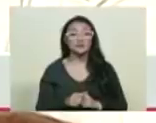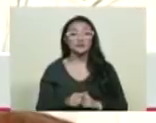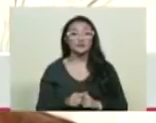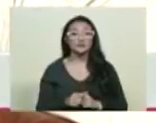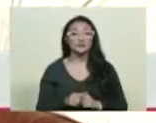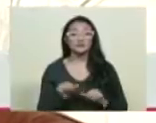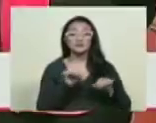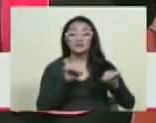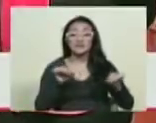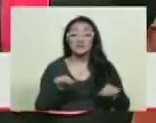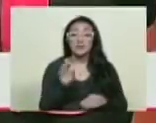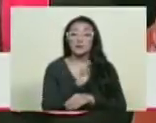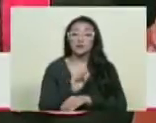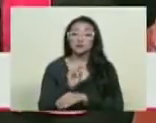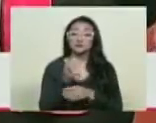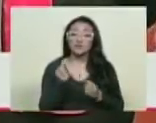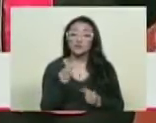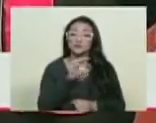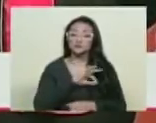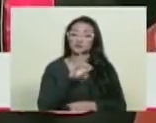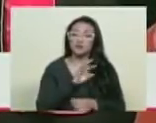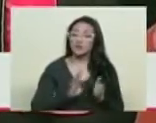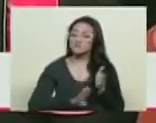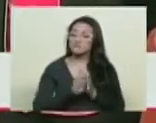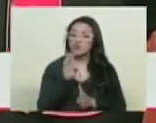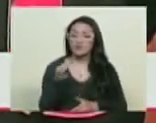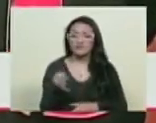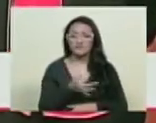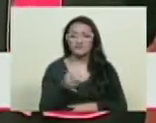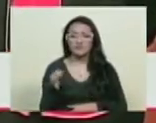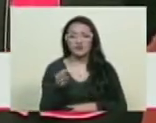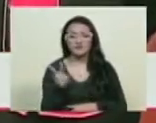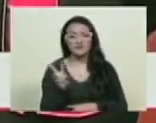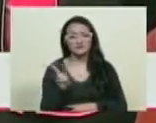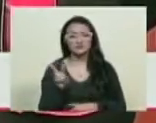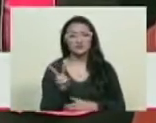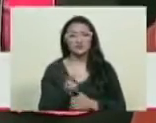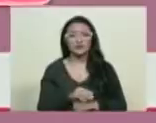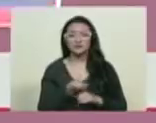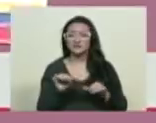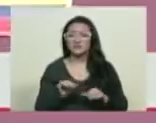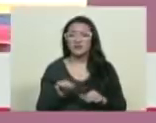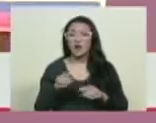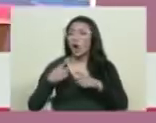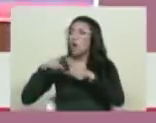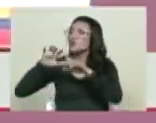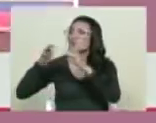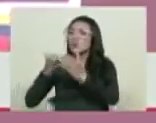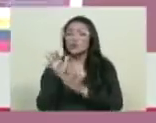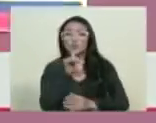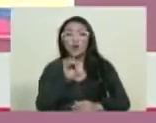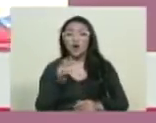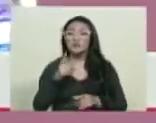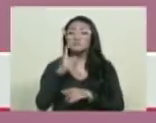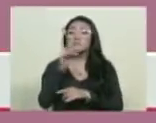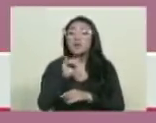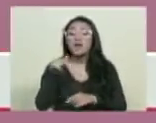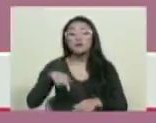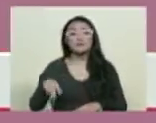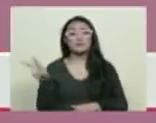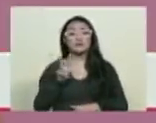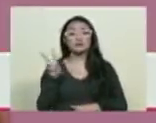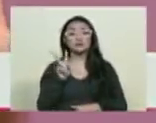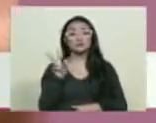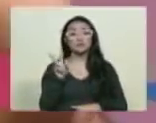para la protección la seguridad social el avance del país es un nuevo sistema esto no existe en el mundo lo estamos creando en venezuela a